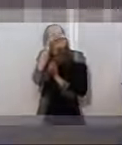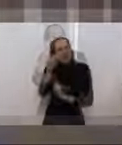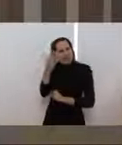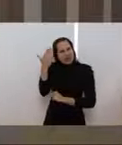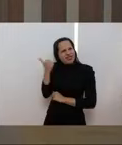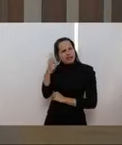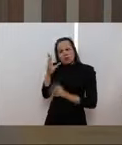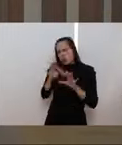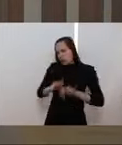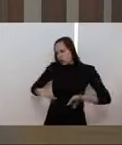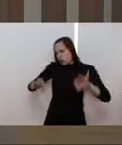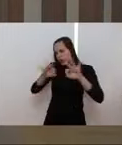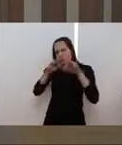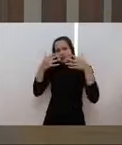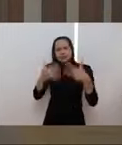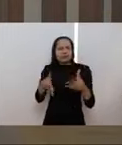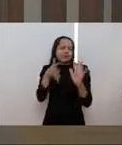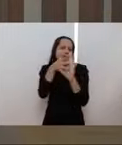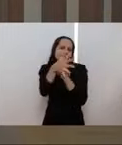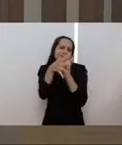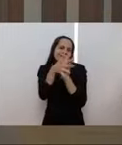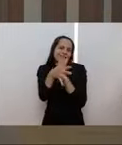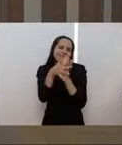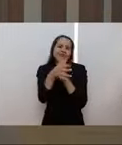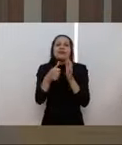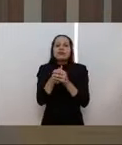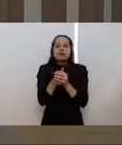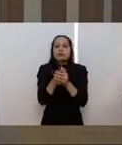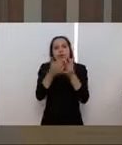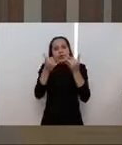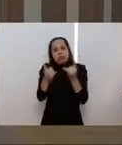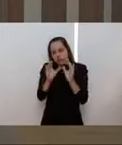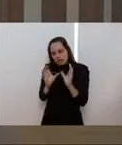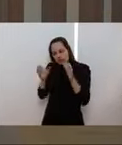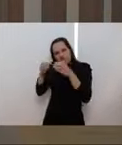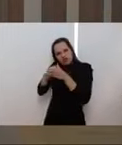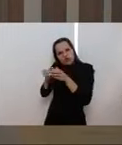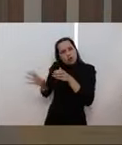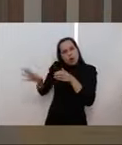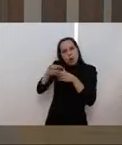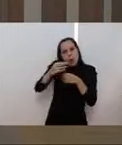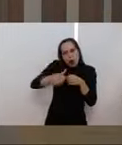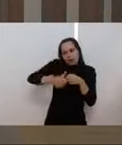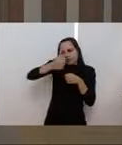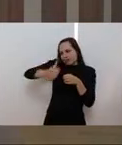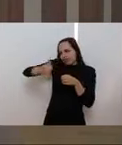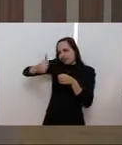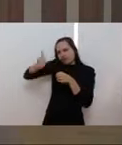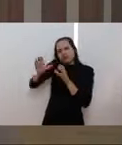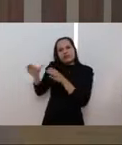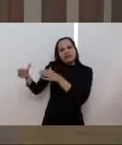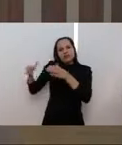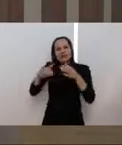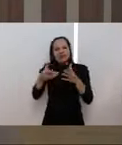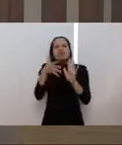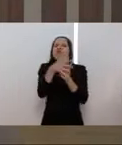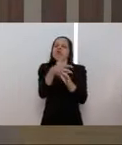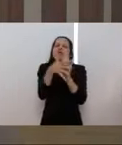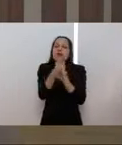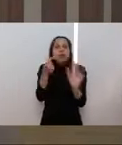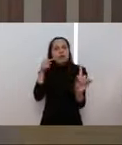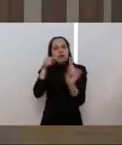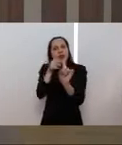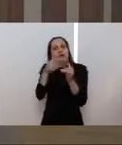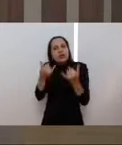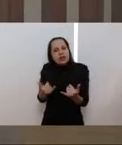importante vamos a participar todo el cuerpo directivo del hospital contándoles cuáles fueron esos logros alcanzados